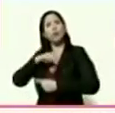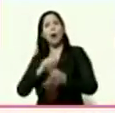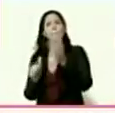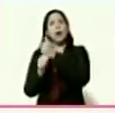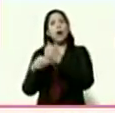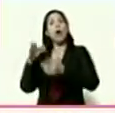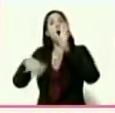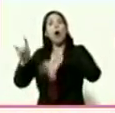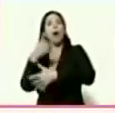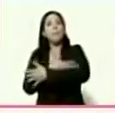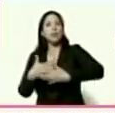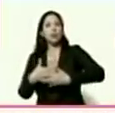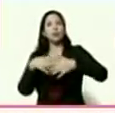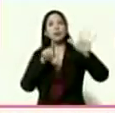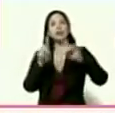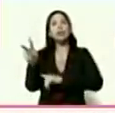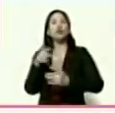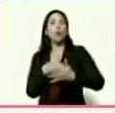esos